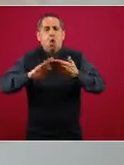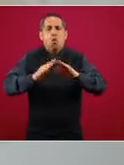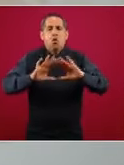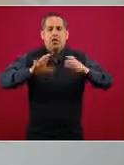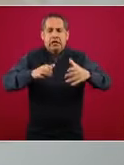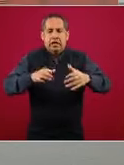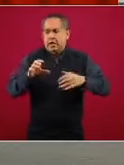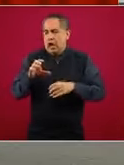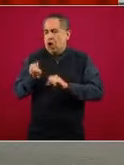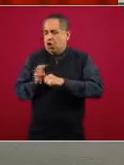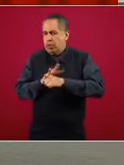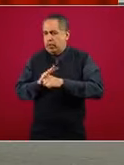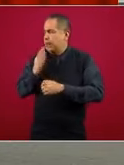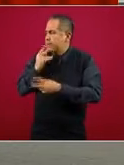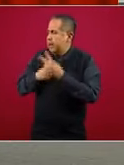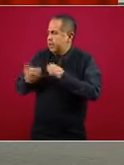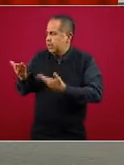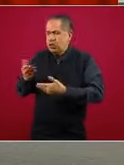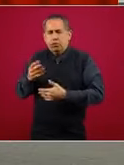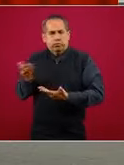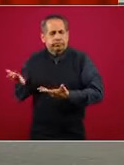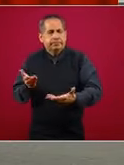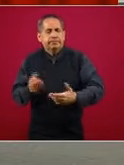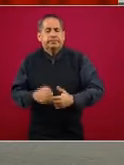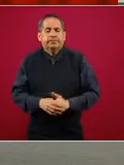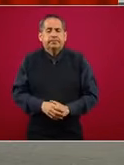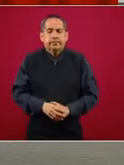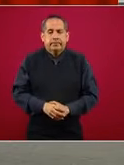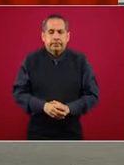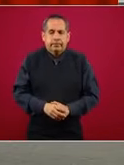comunitaria del COVID. Bienvenido, Rui.